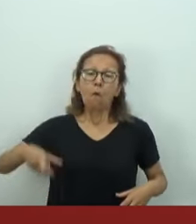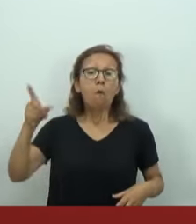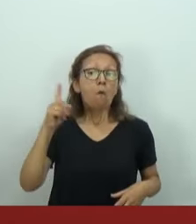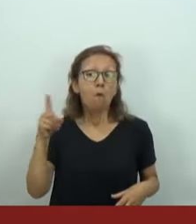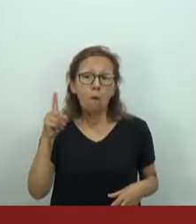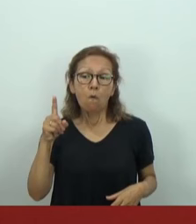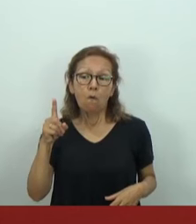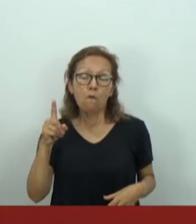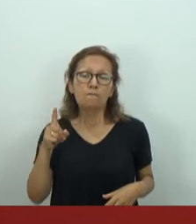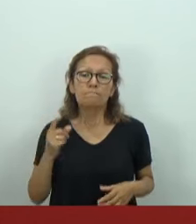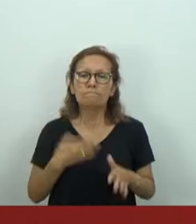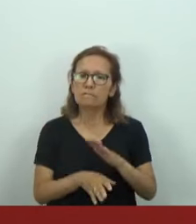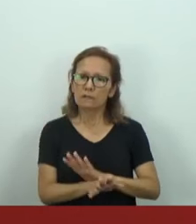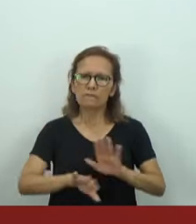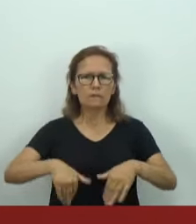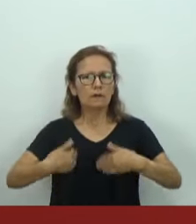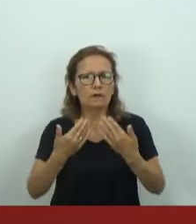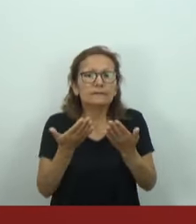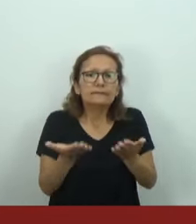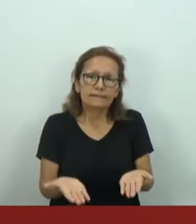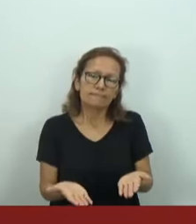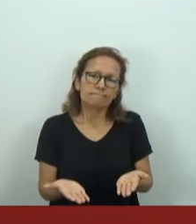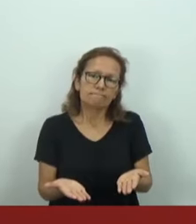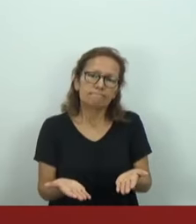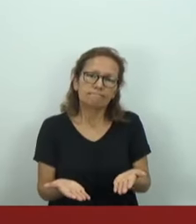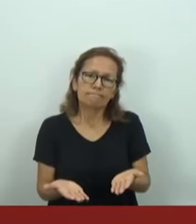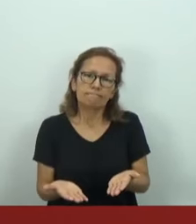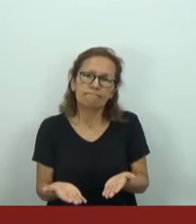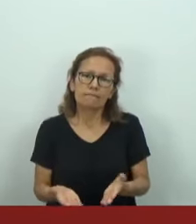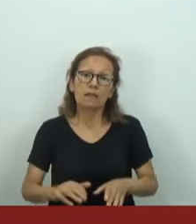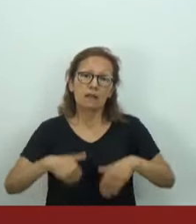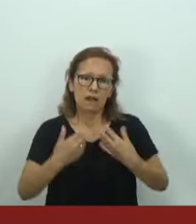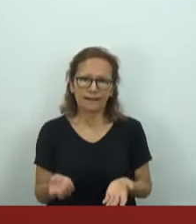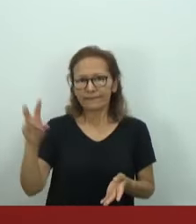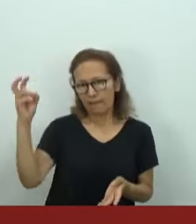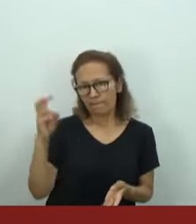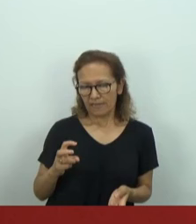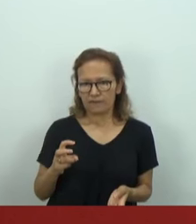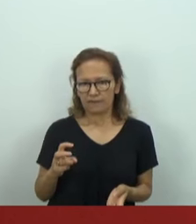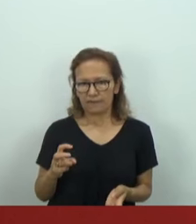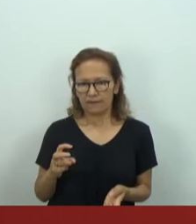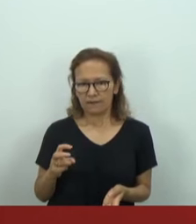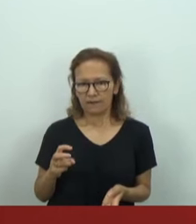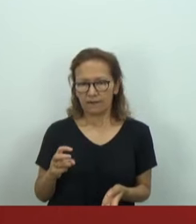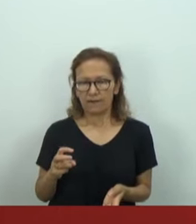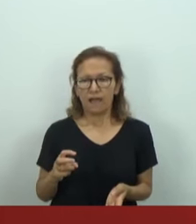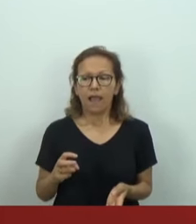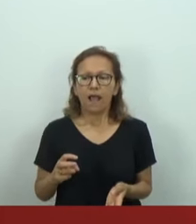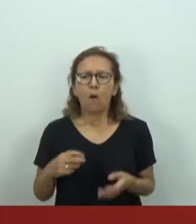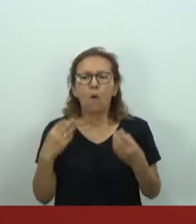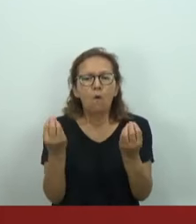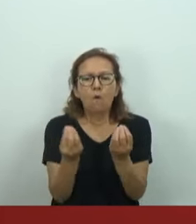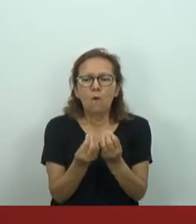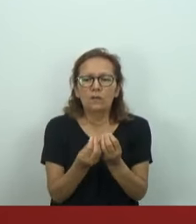como dice la Biblia, que cuando vino su gracia, la gracia vino con fe y amor, dice